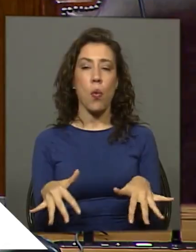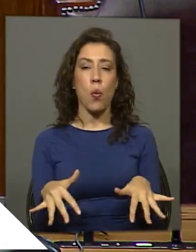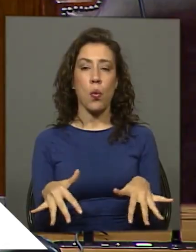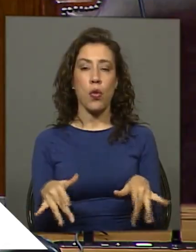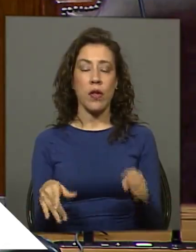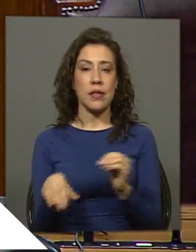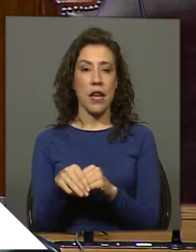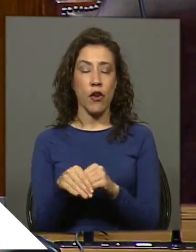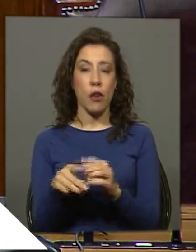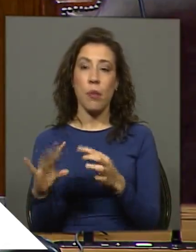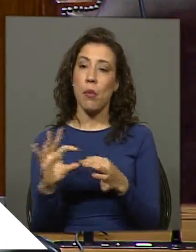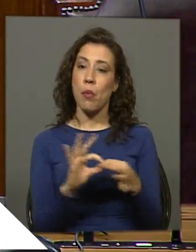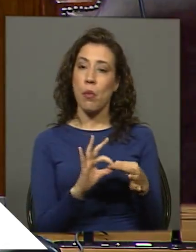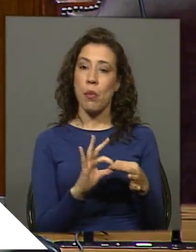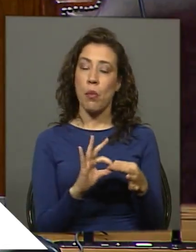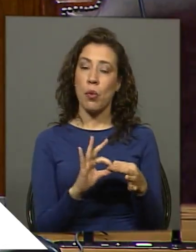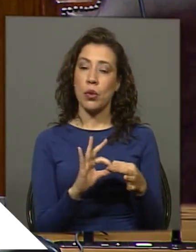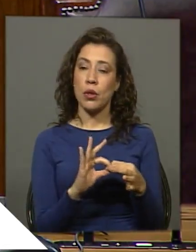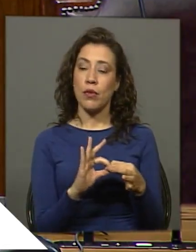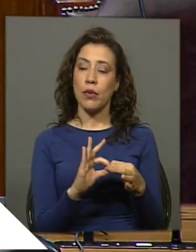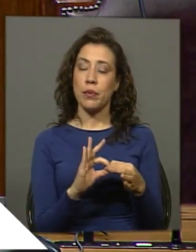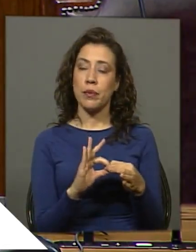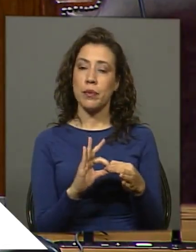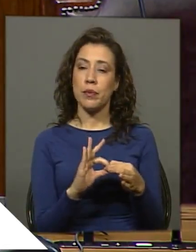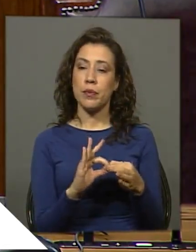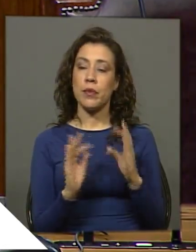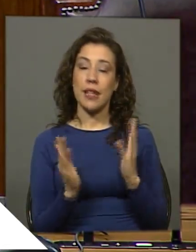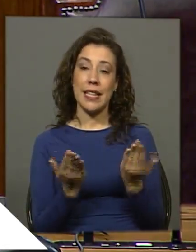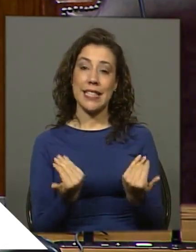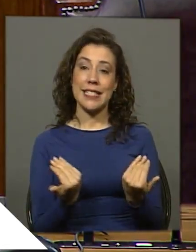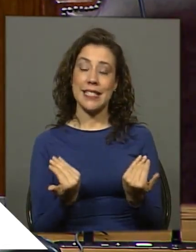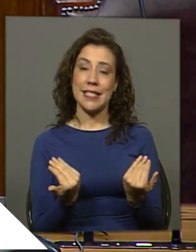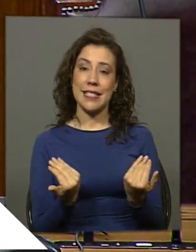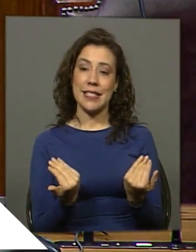ahorro y por lo tanto por su intermedio presidente espero haber